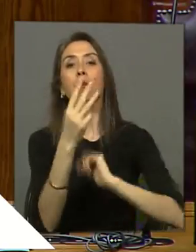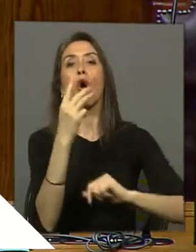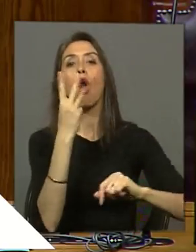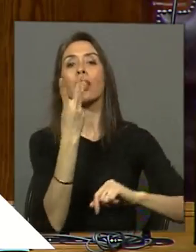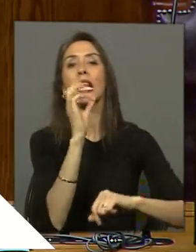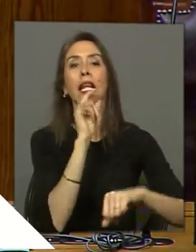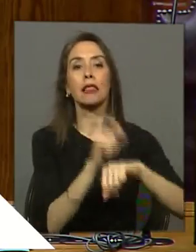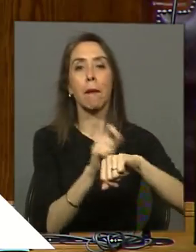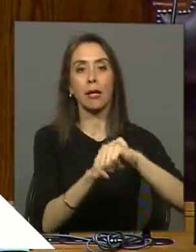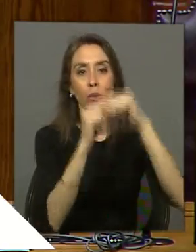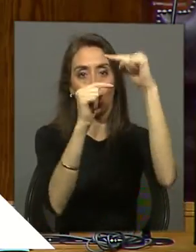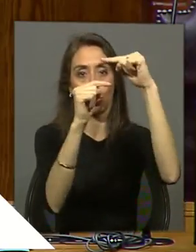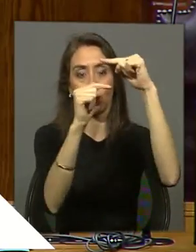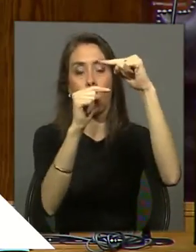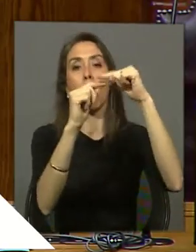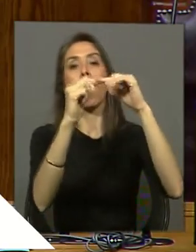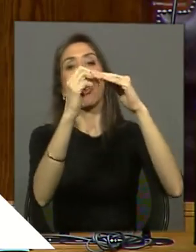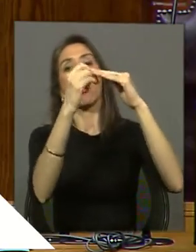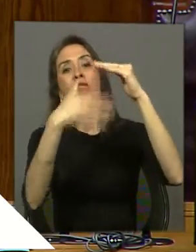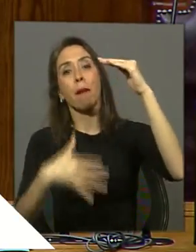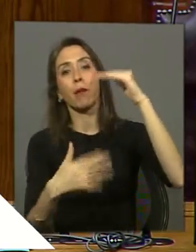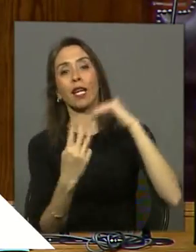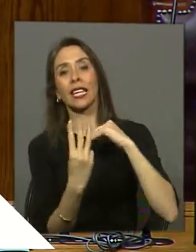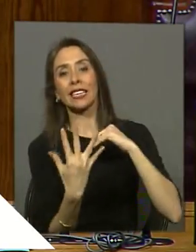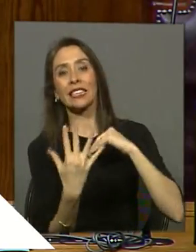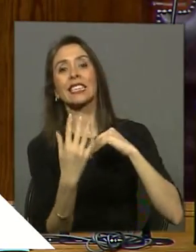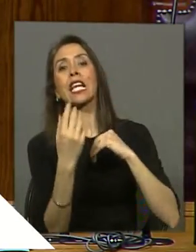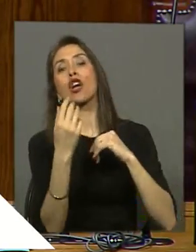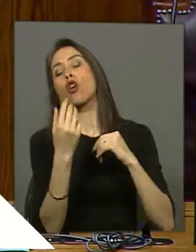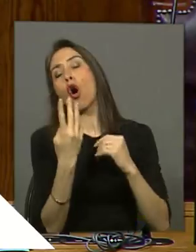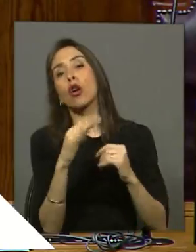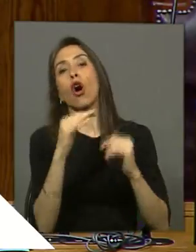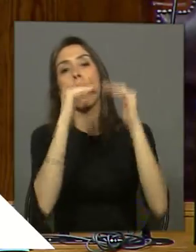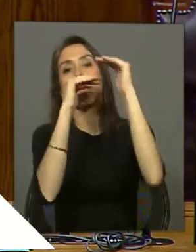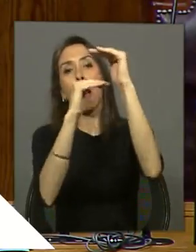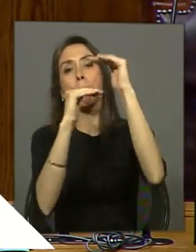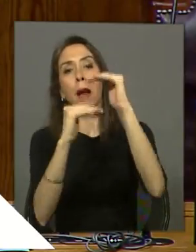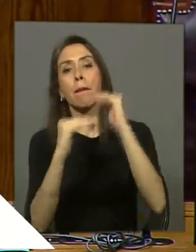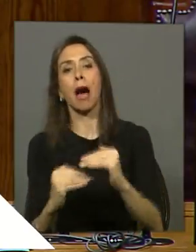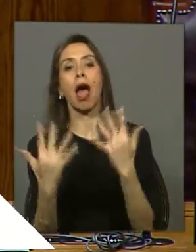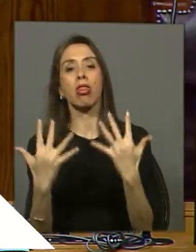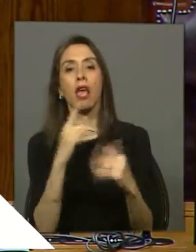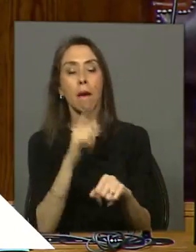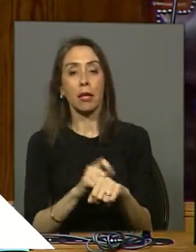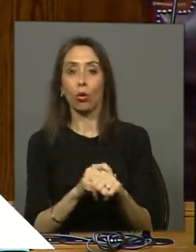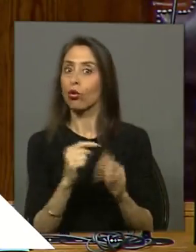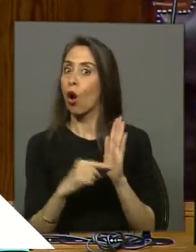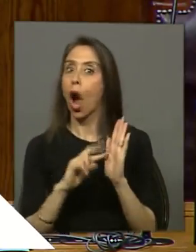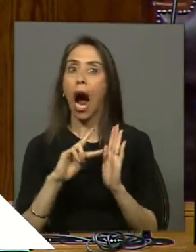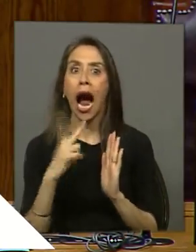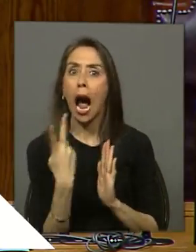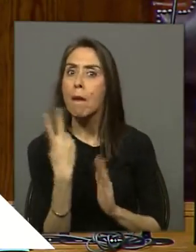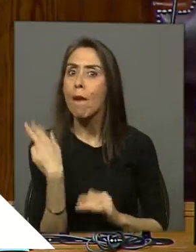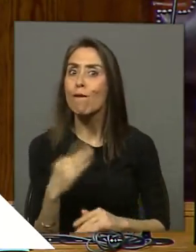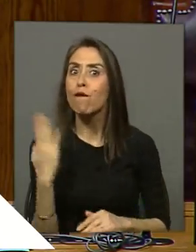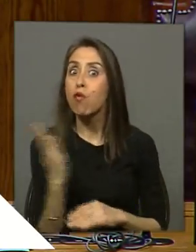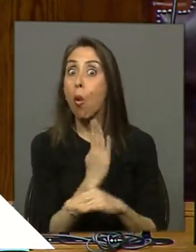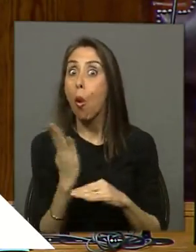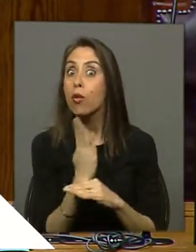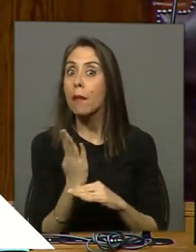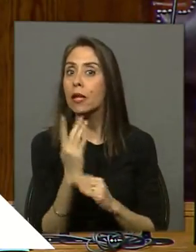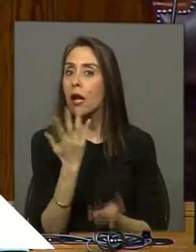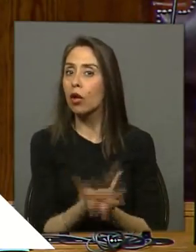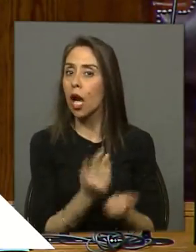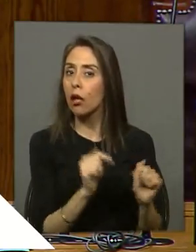minutos y que los siguientes tramos no puedan ser inferiores a 10 minutos. Nuevamente, esto es un cambio fundamental respecto a lo que tenemos hoy,